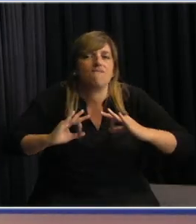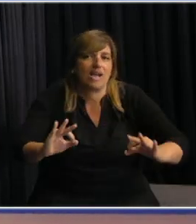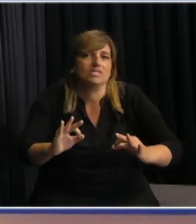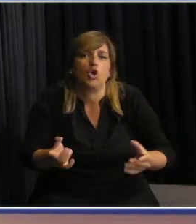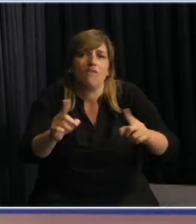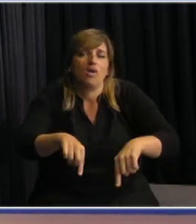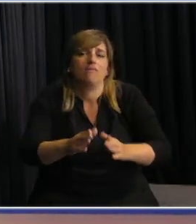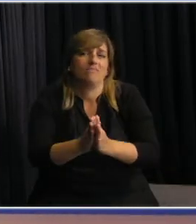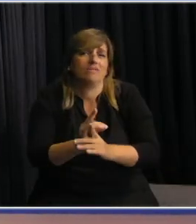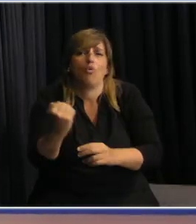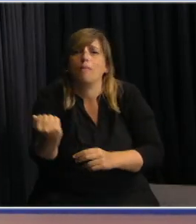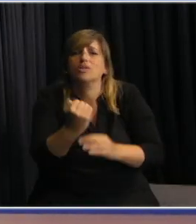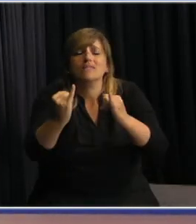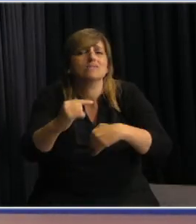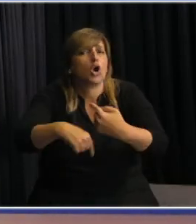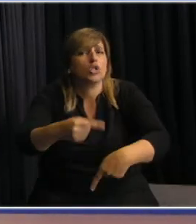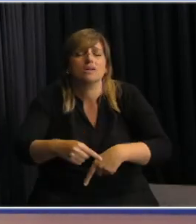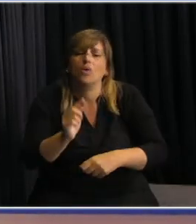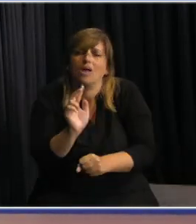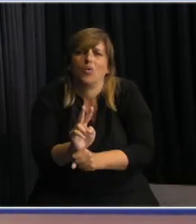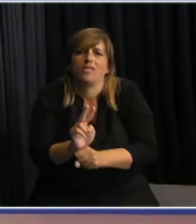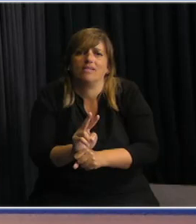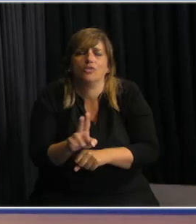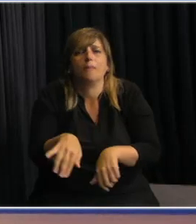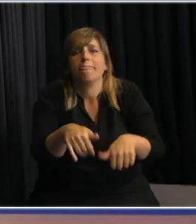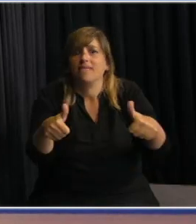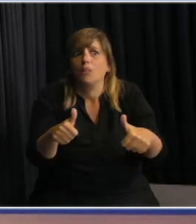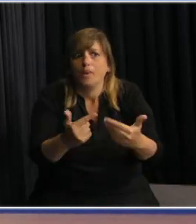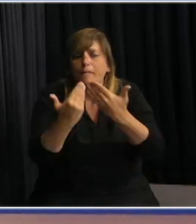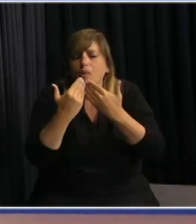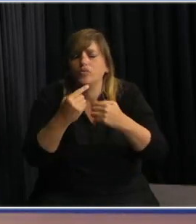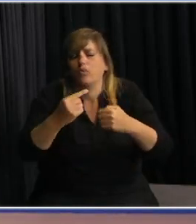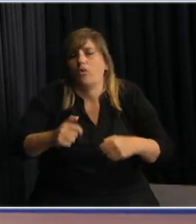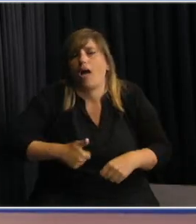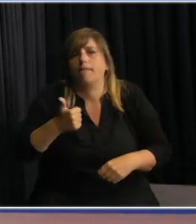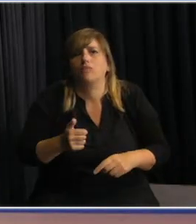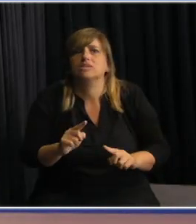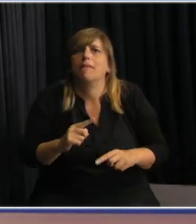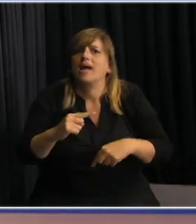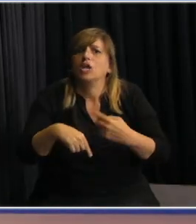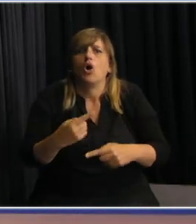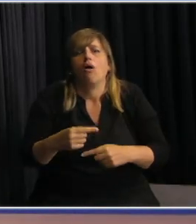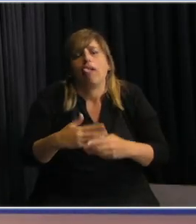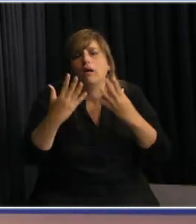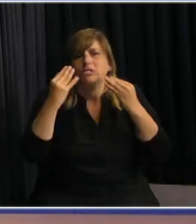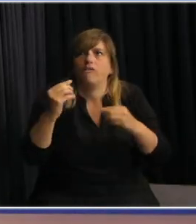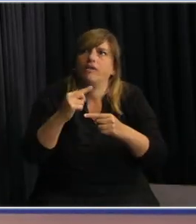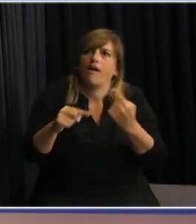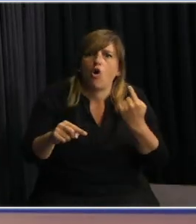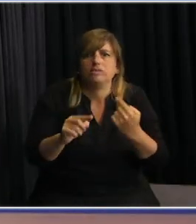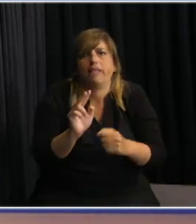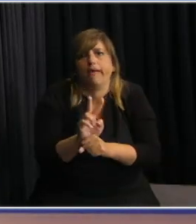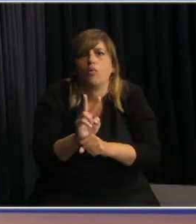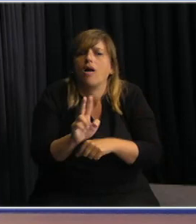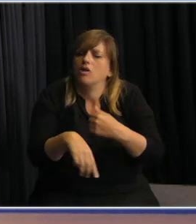Es muy importante seguir cuidándonos. Y está bueno la pregunta para que no baje la guardia la gente.